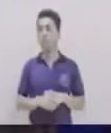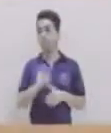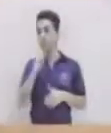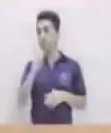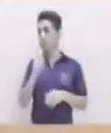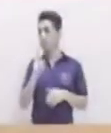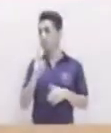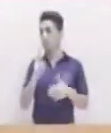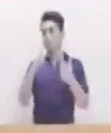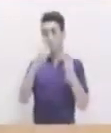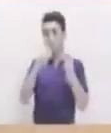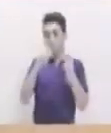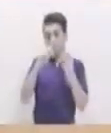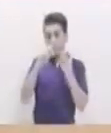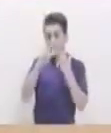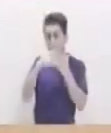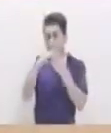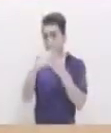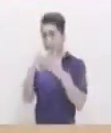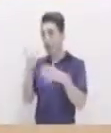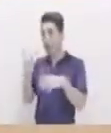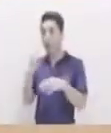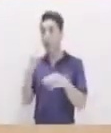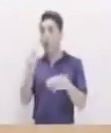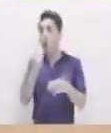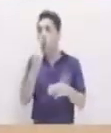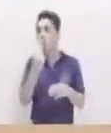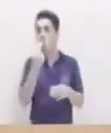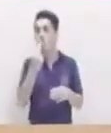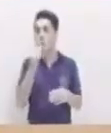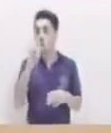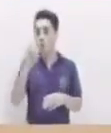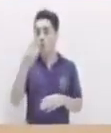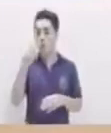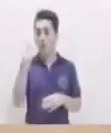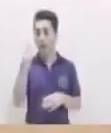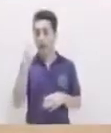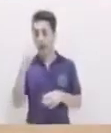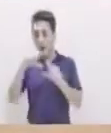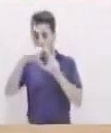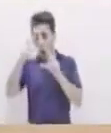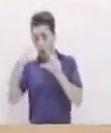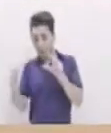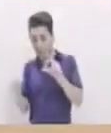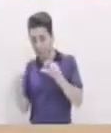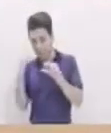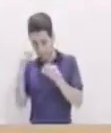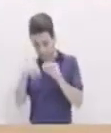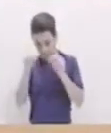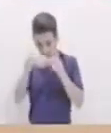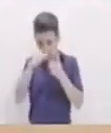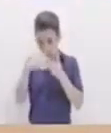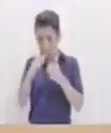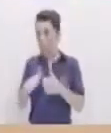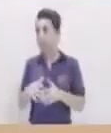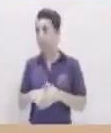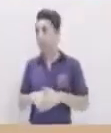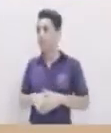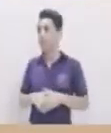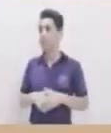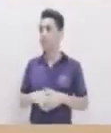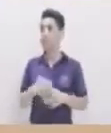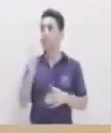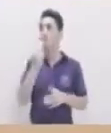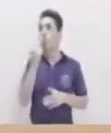Pintamos la hoja de nuestro racimo de uvas, ¿verdad? De un tono más fuerte, y las uvas la vamos